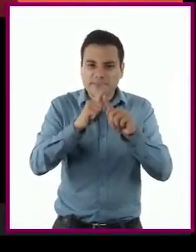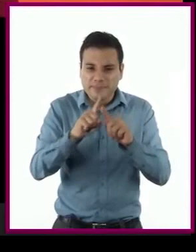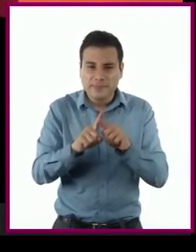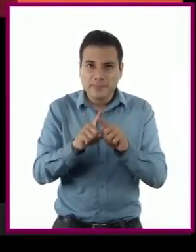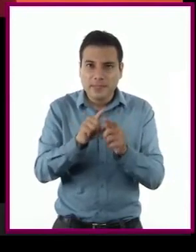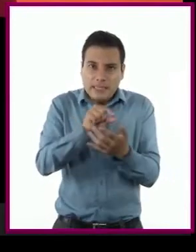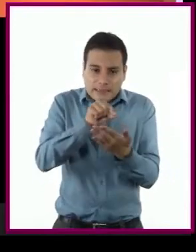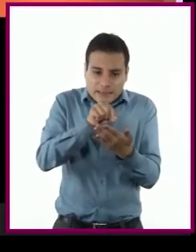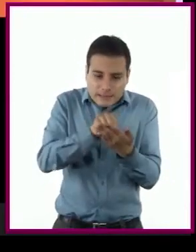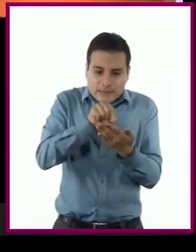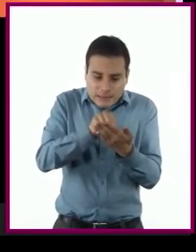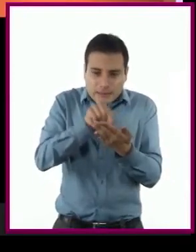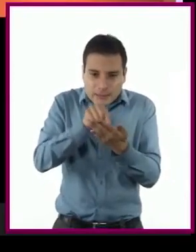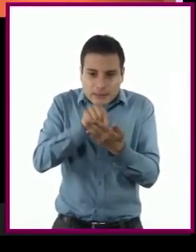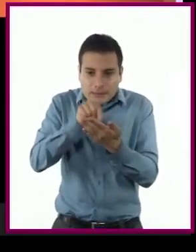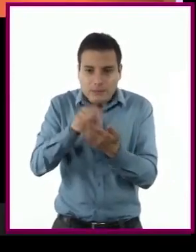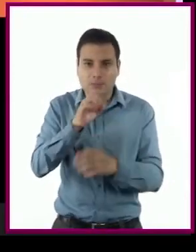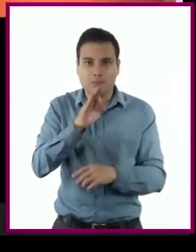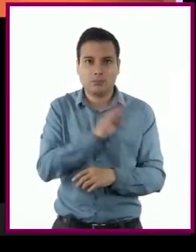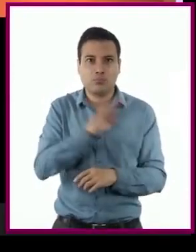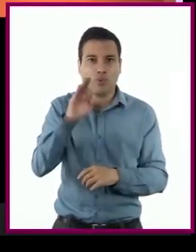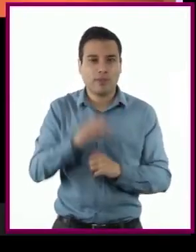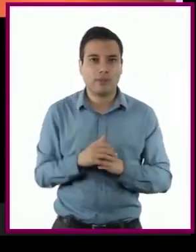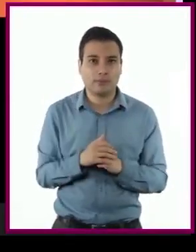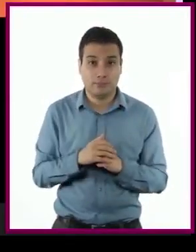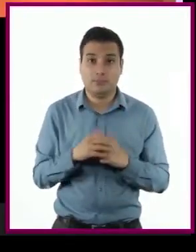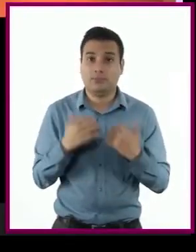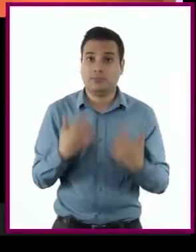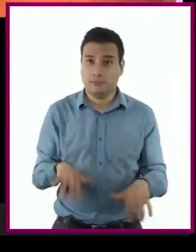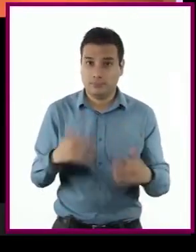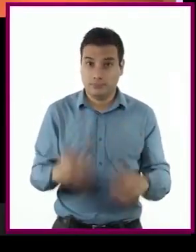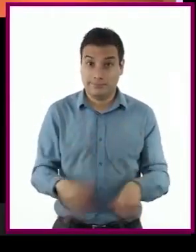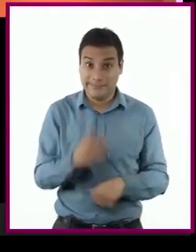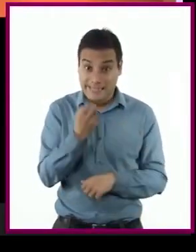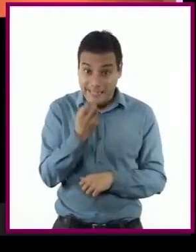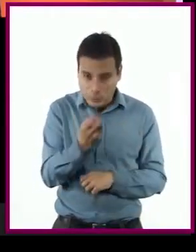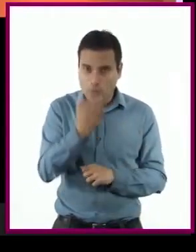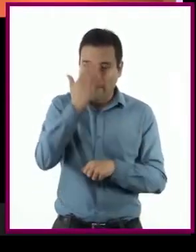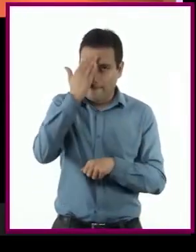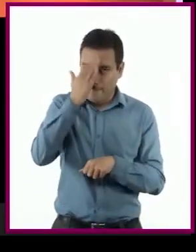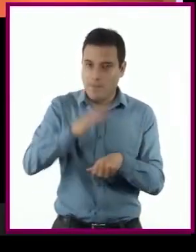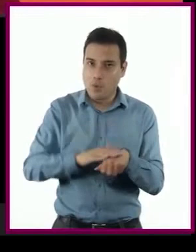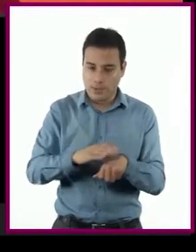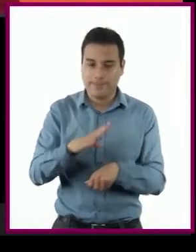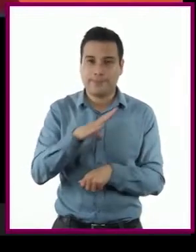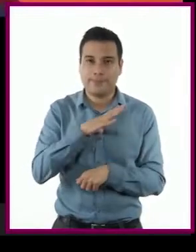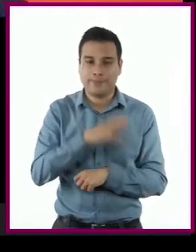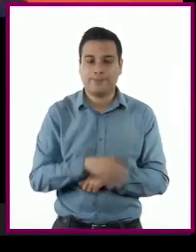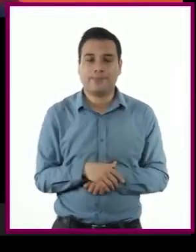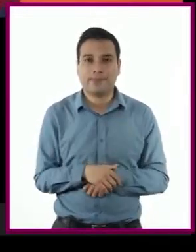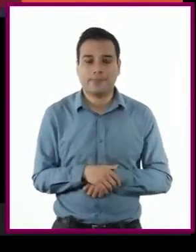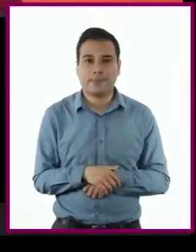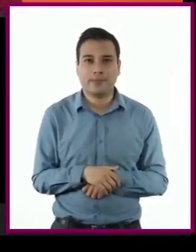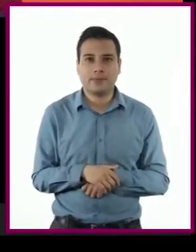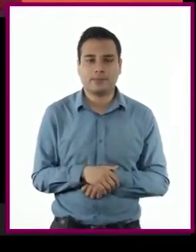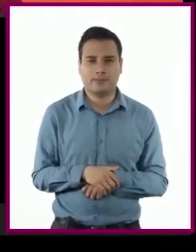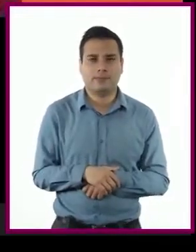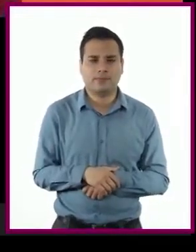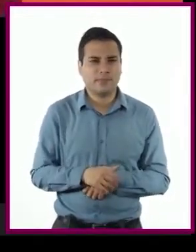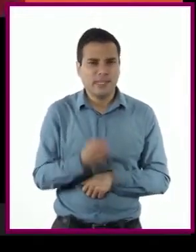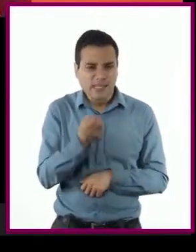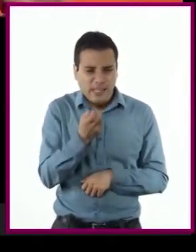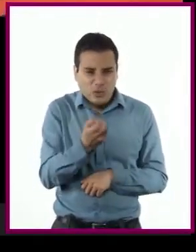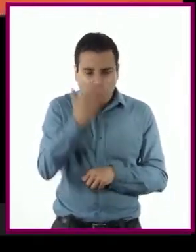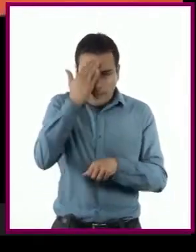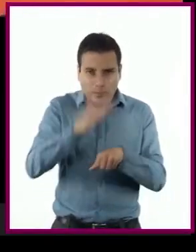en celdas, la cual representaba la memoria principal. Y esta memoria